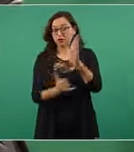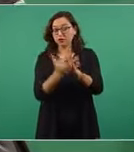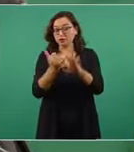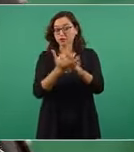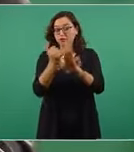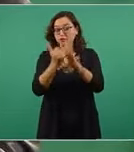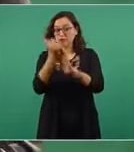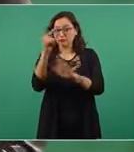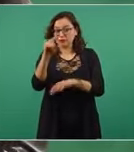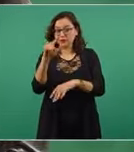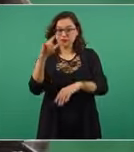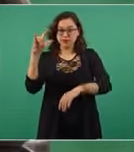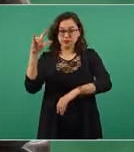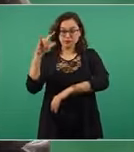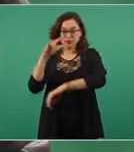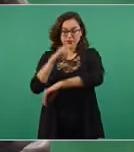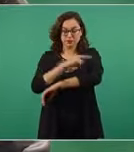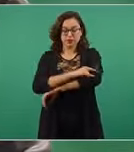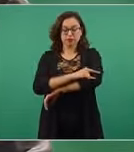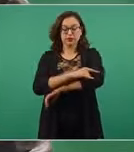en ese entonces,